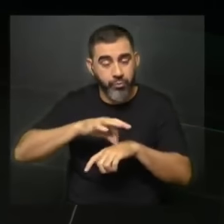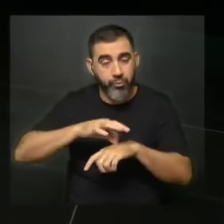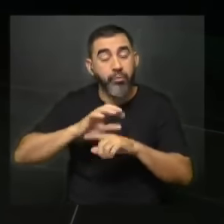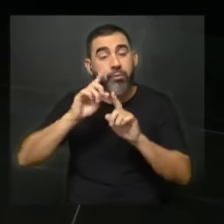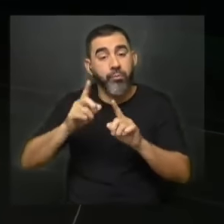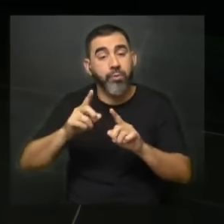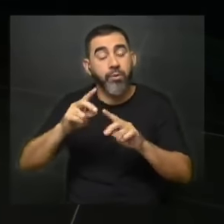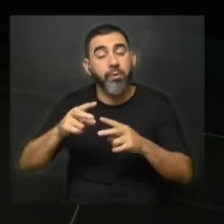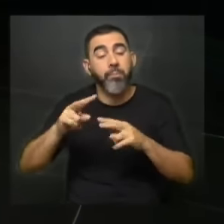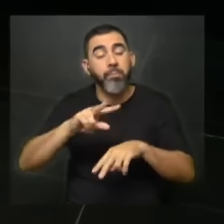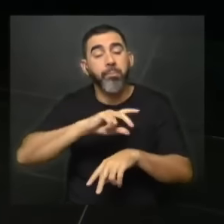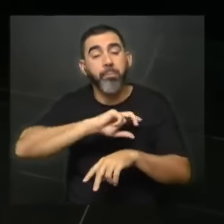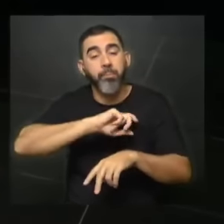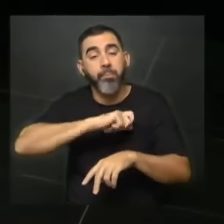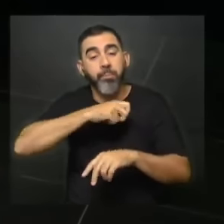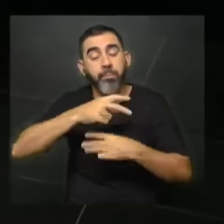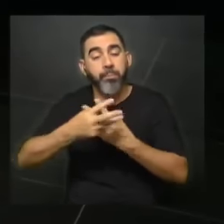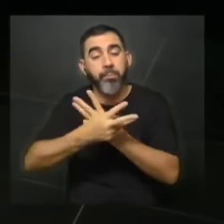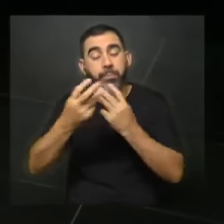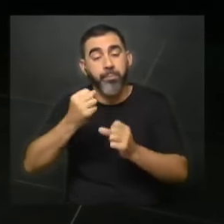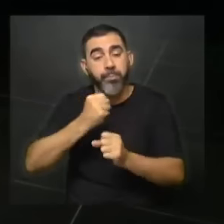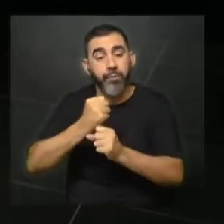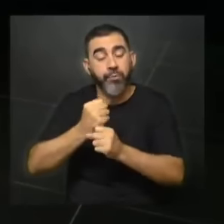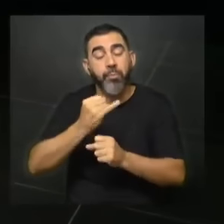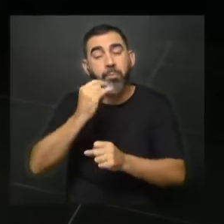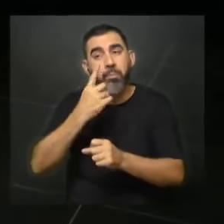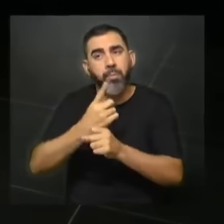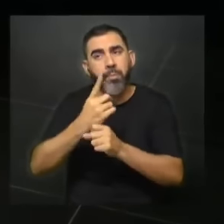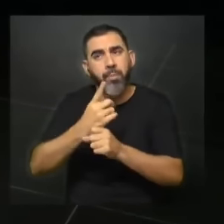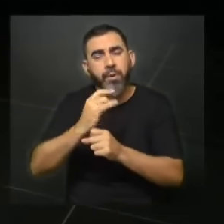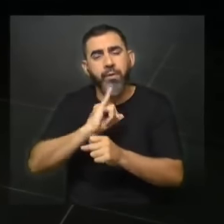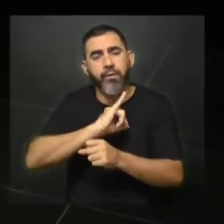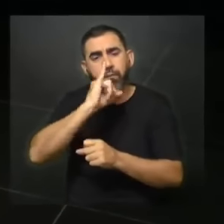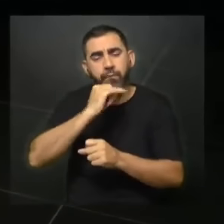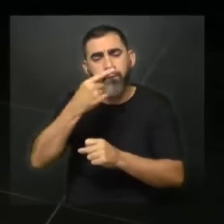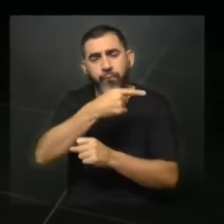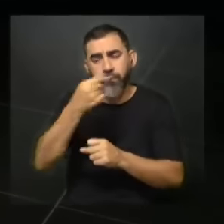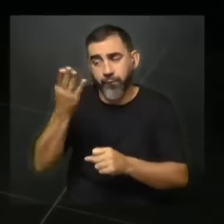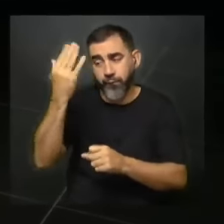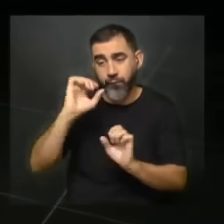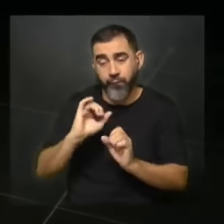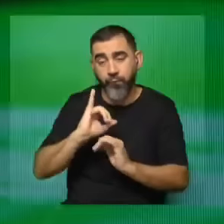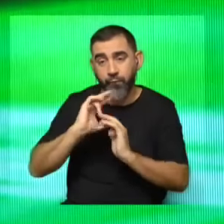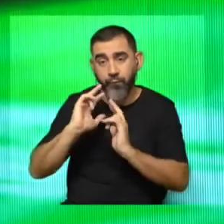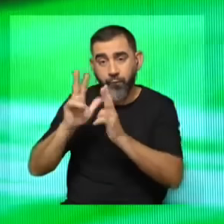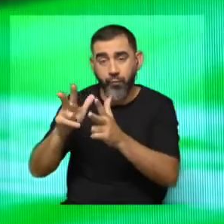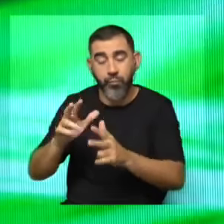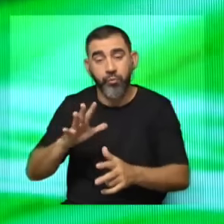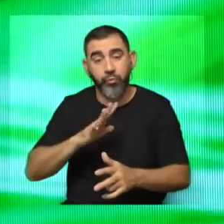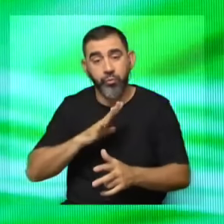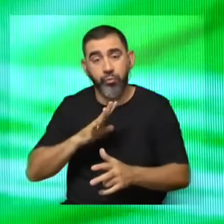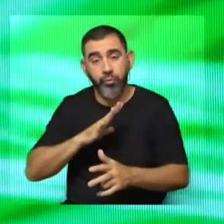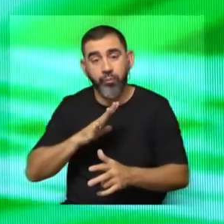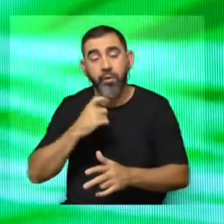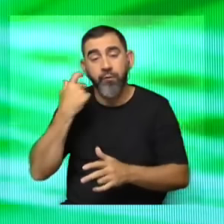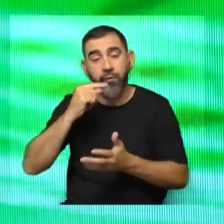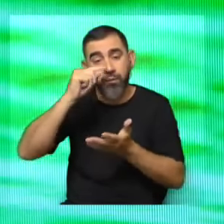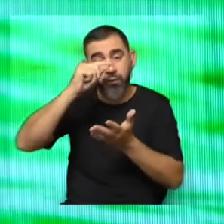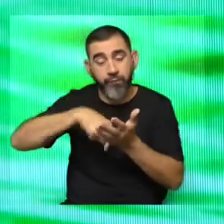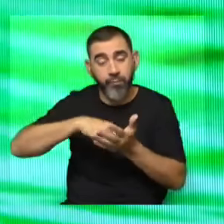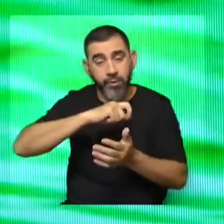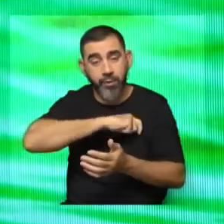inspección general de trabajo y el primer informe que salió hace una semana de la inspección general de trabajo que todavía que todavía resta la rúbrica del